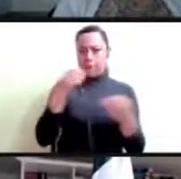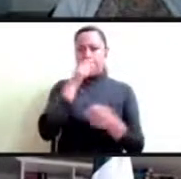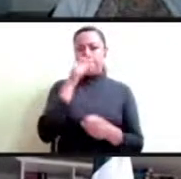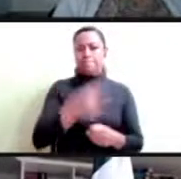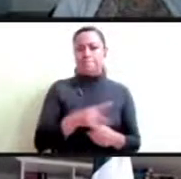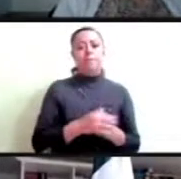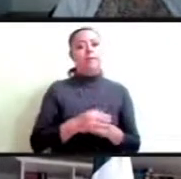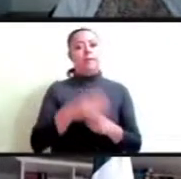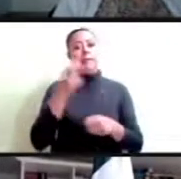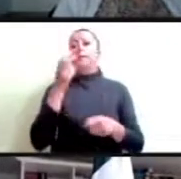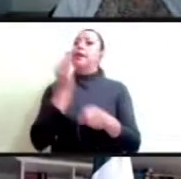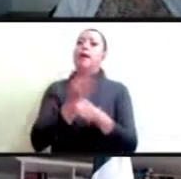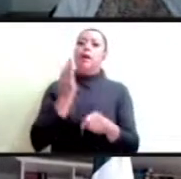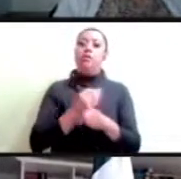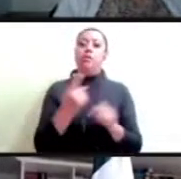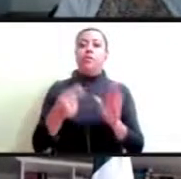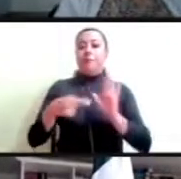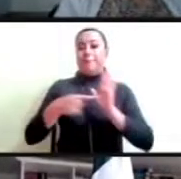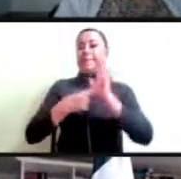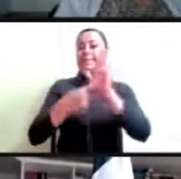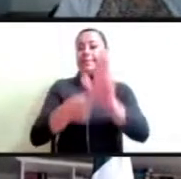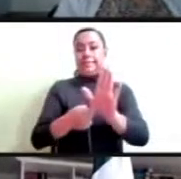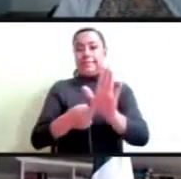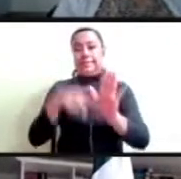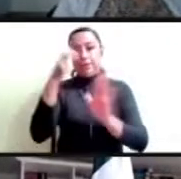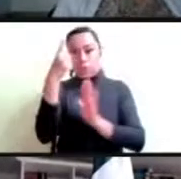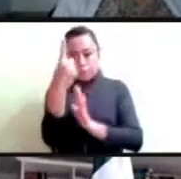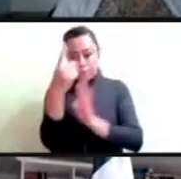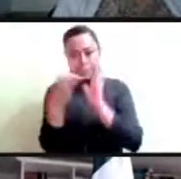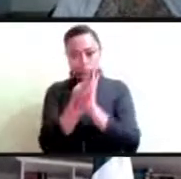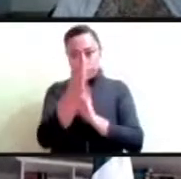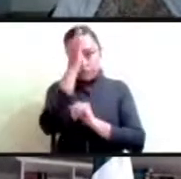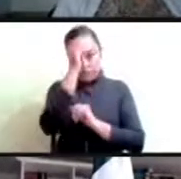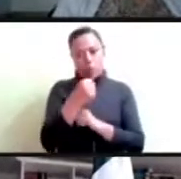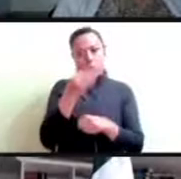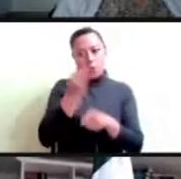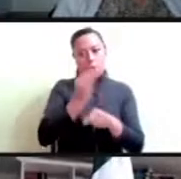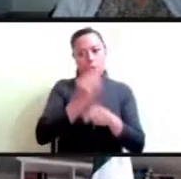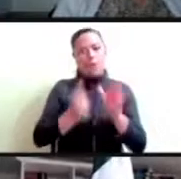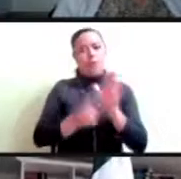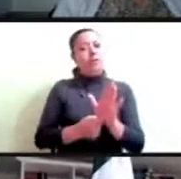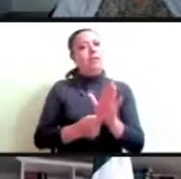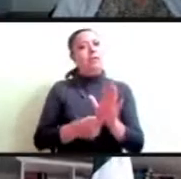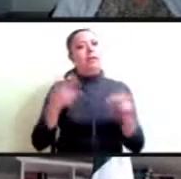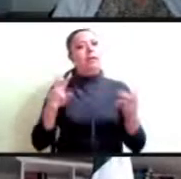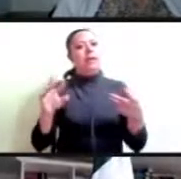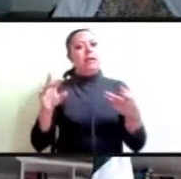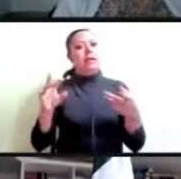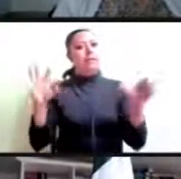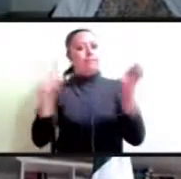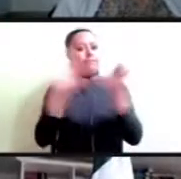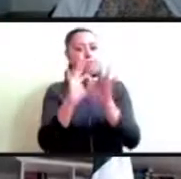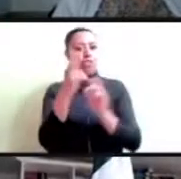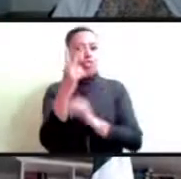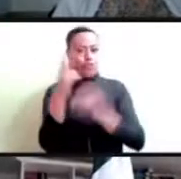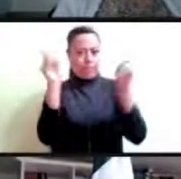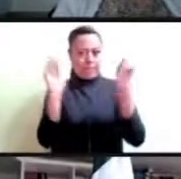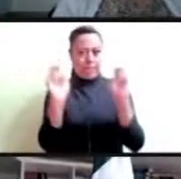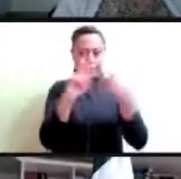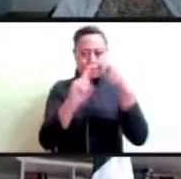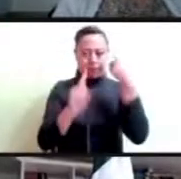ocasión presentaría un punto de acuerdo que es este, relacionado con dos temas. Uno,